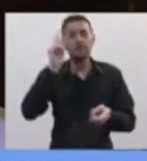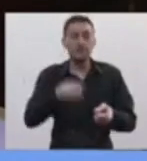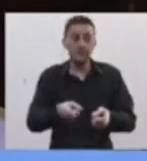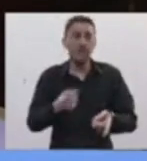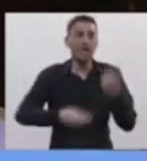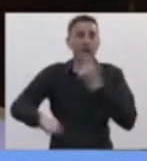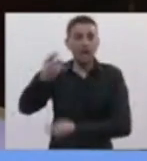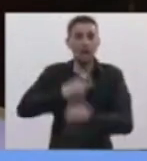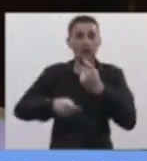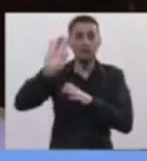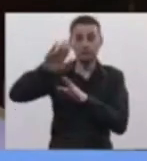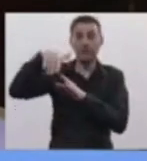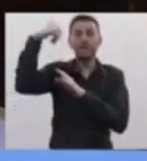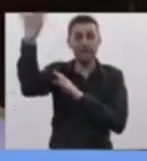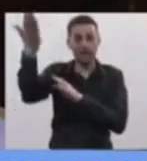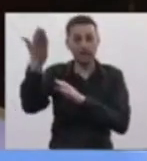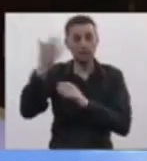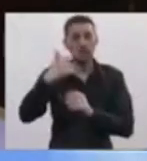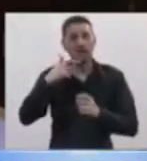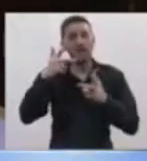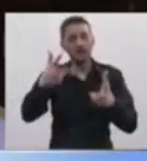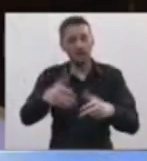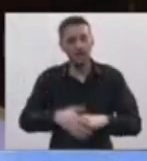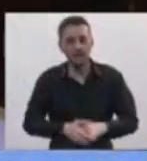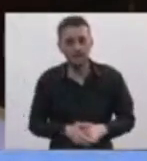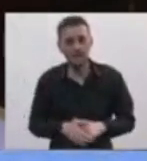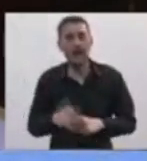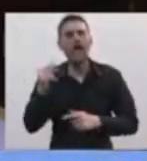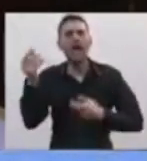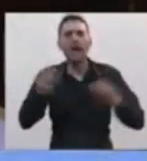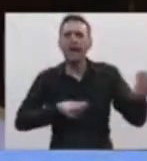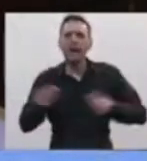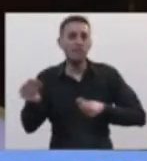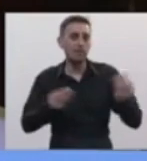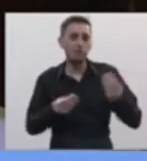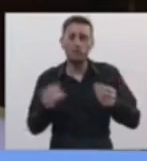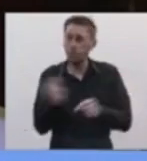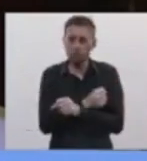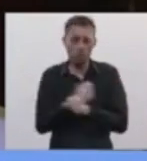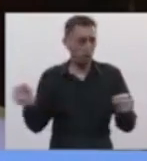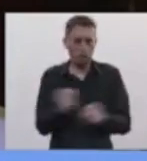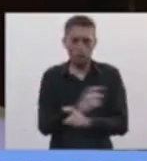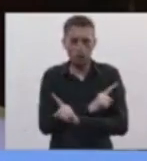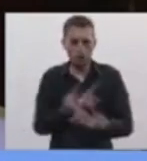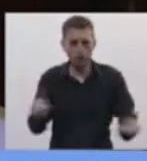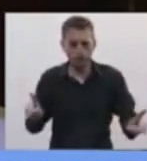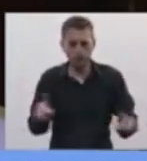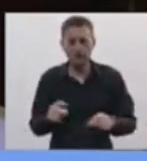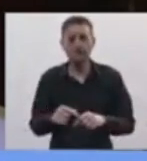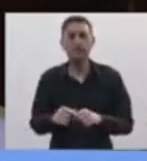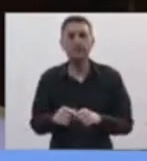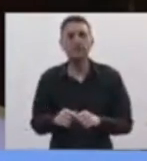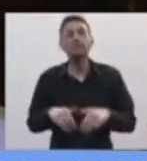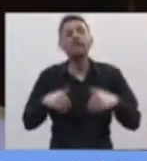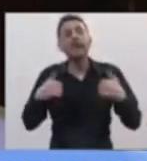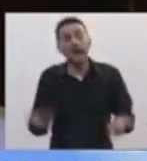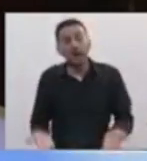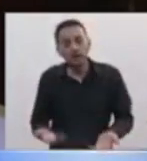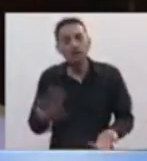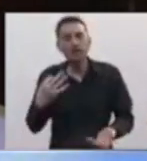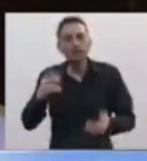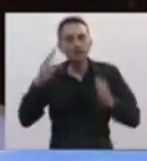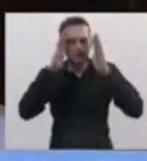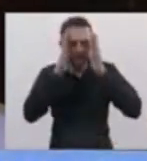dice creo que correctamente el presupuesto que no va a acceder sí con lo cual tenemos que ir al mercado